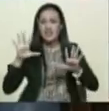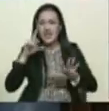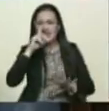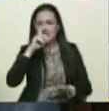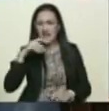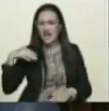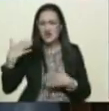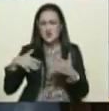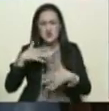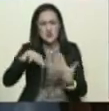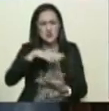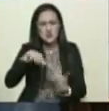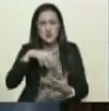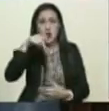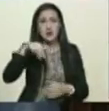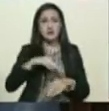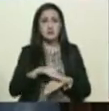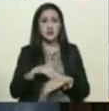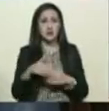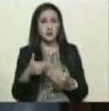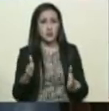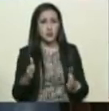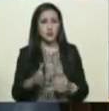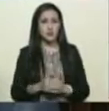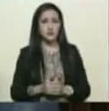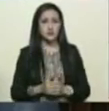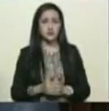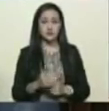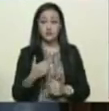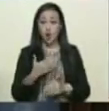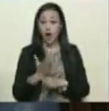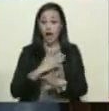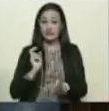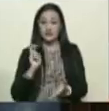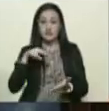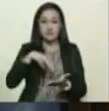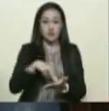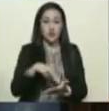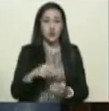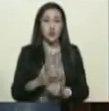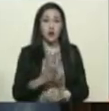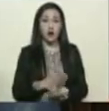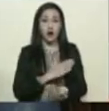ocurrió aquí ante nosotros llegar a tener interior julio